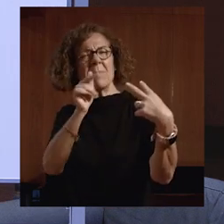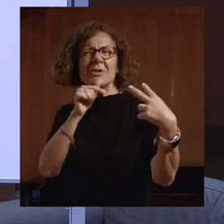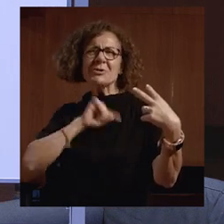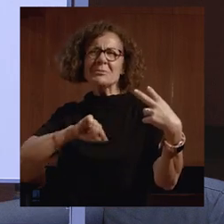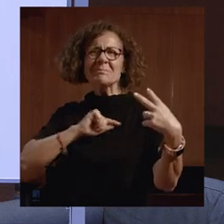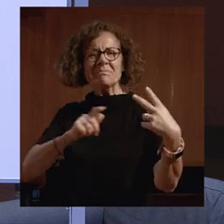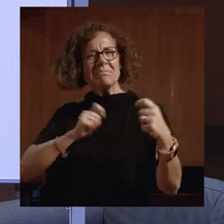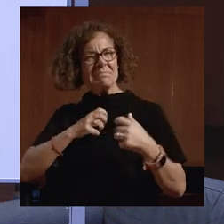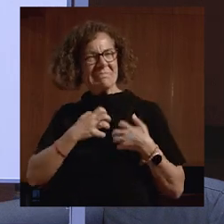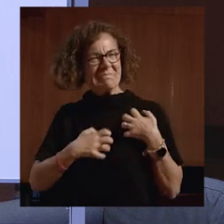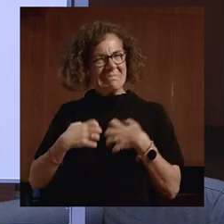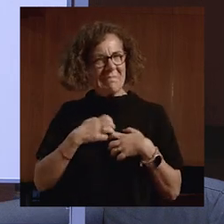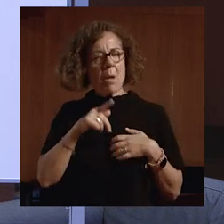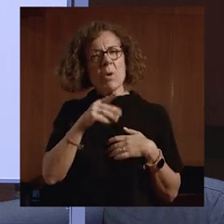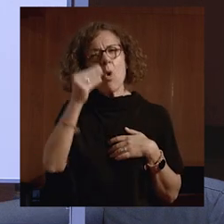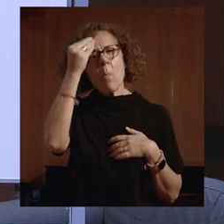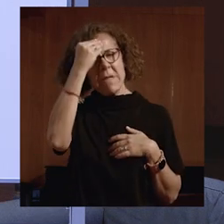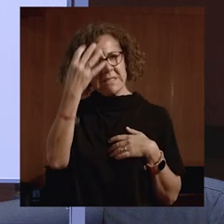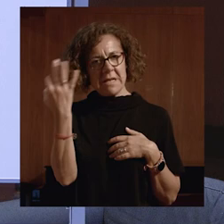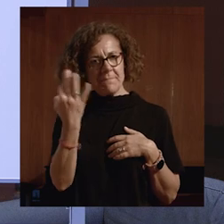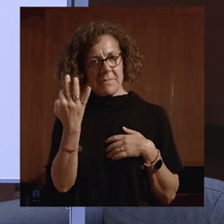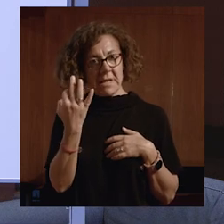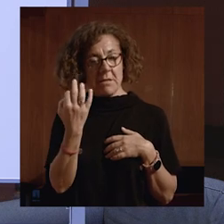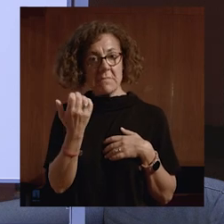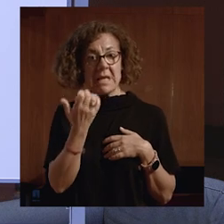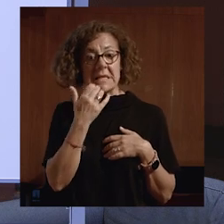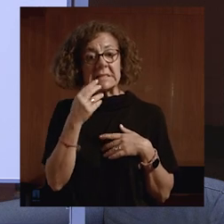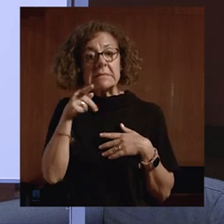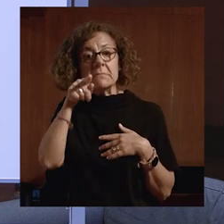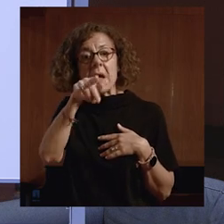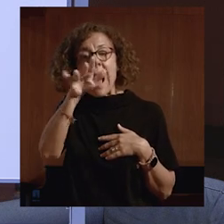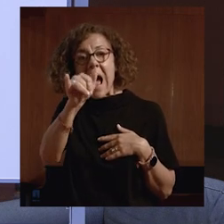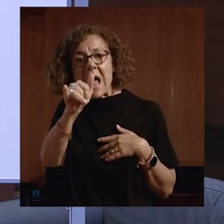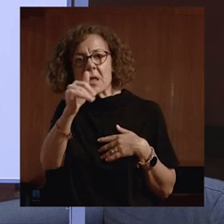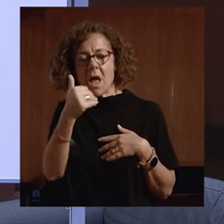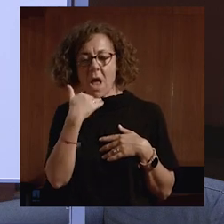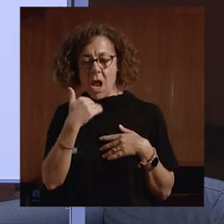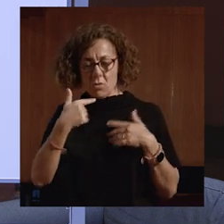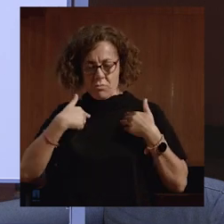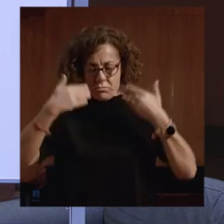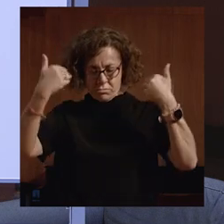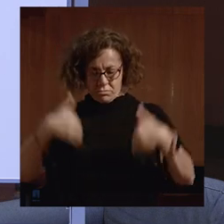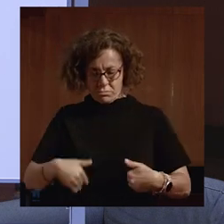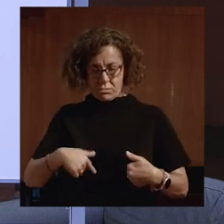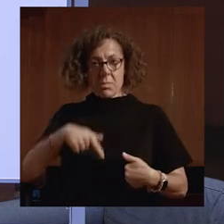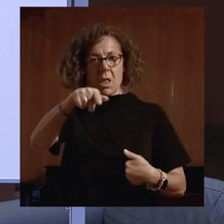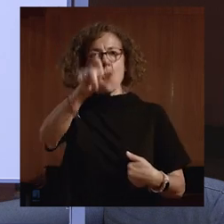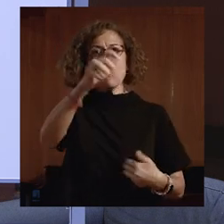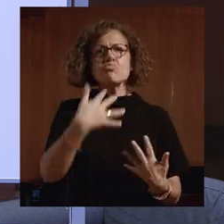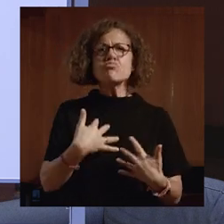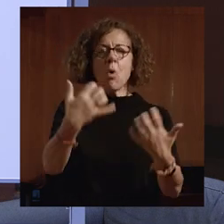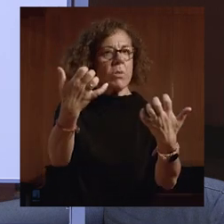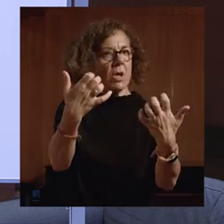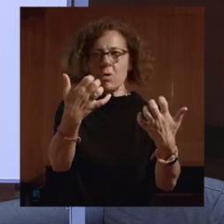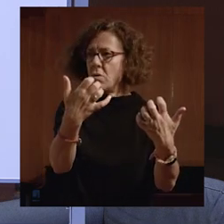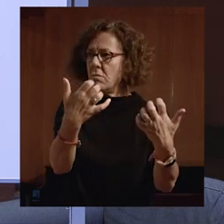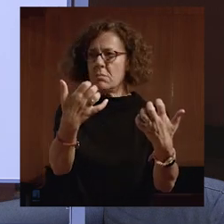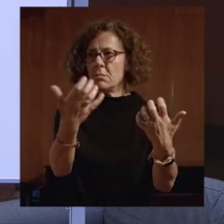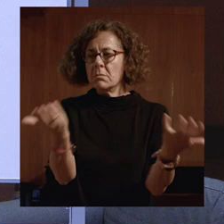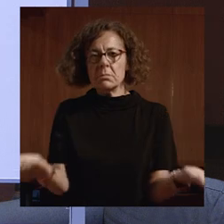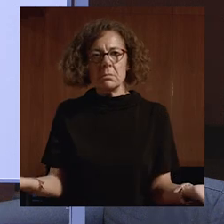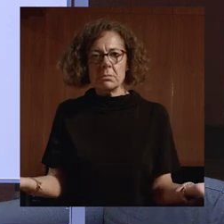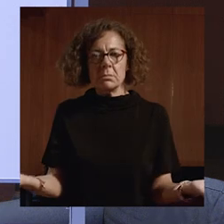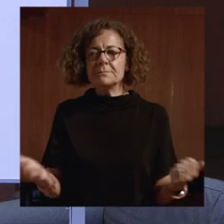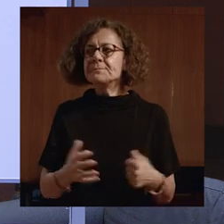inquietud. Pero reflexionar sobre qué hay, si es que hay algo, entre yo y el público es lo que hacen proyectos como en estas Schubertiades